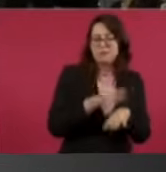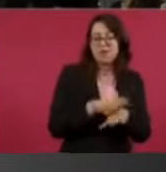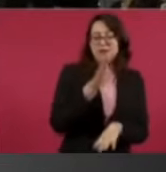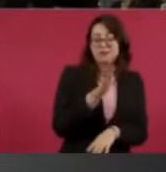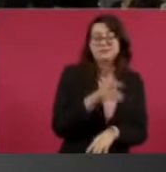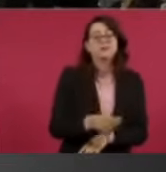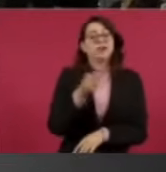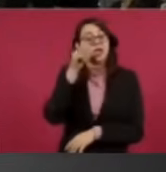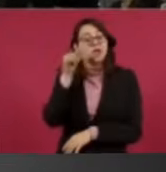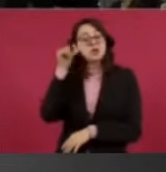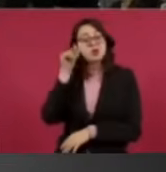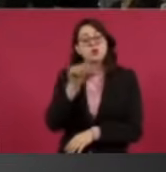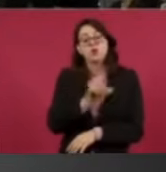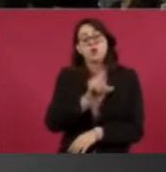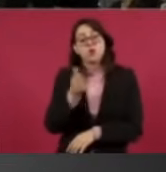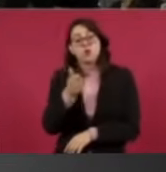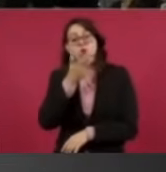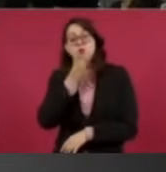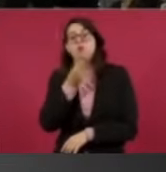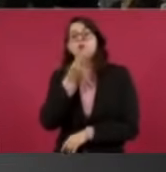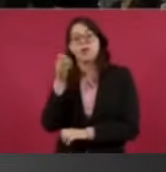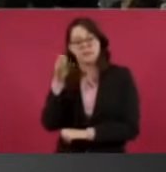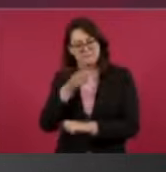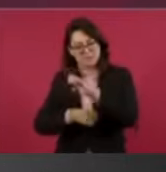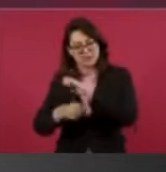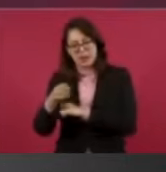dice, no,